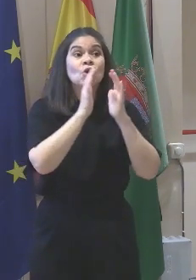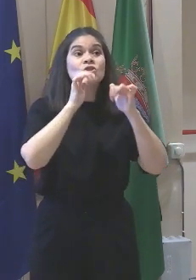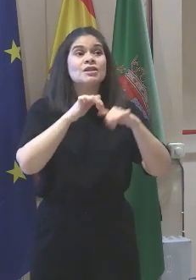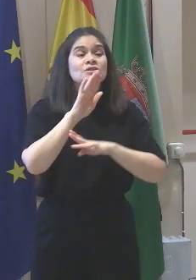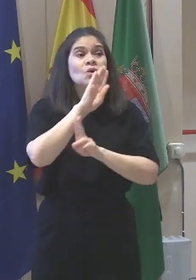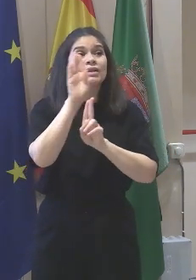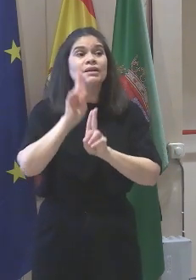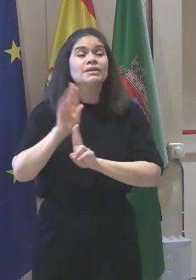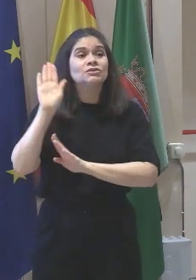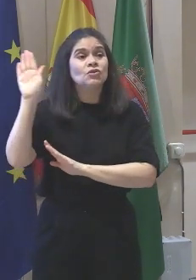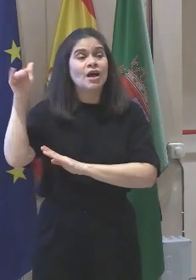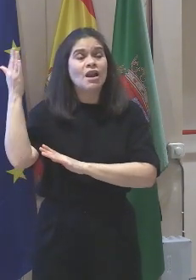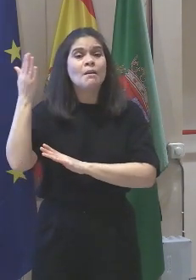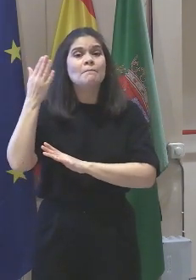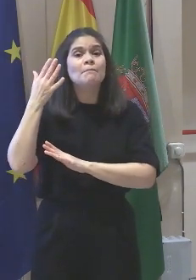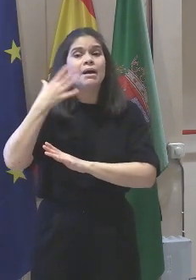internacional para el seguimiento